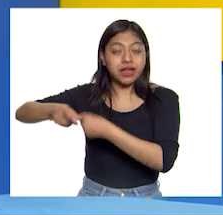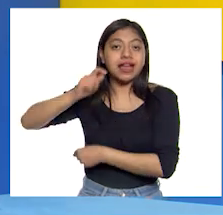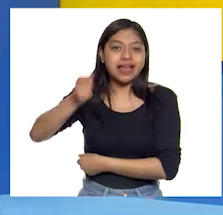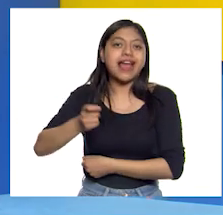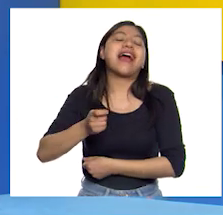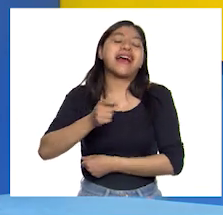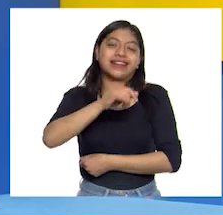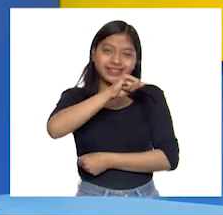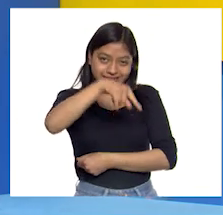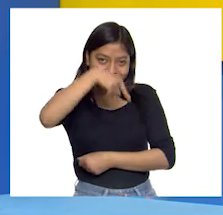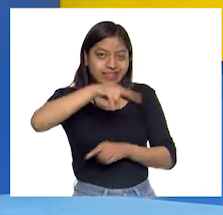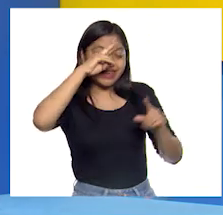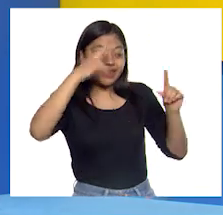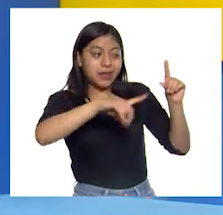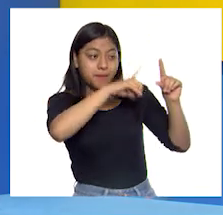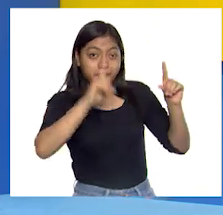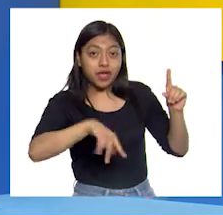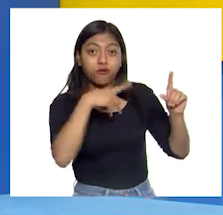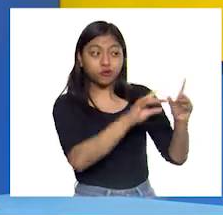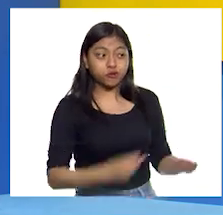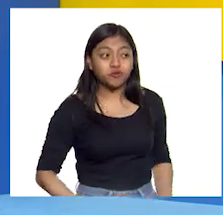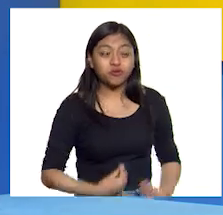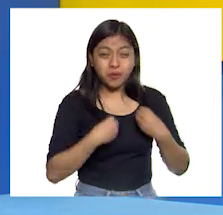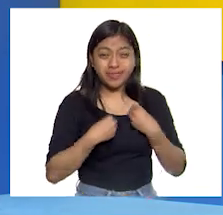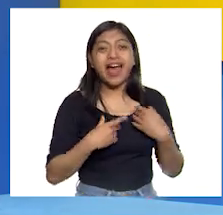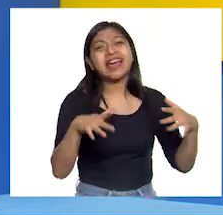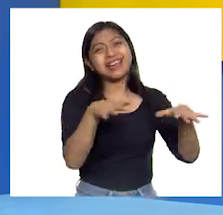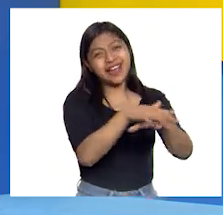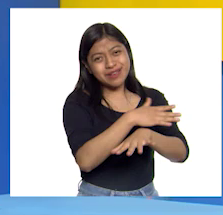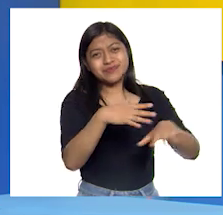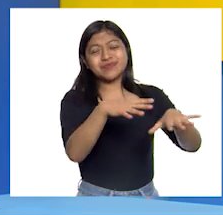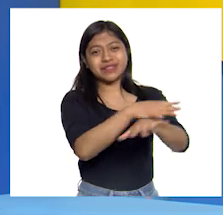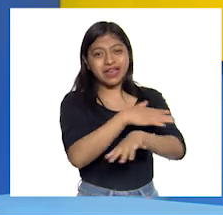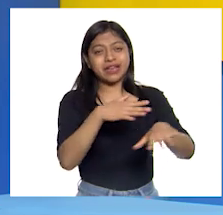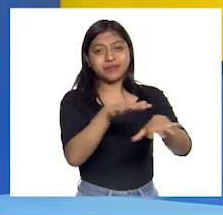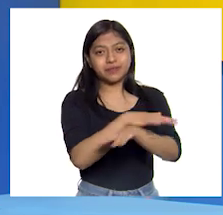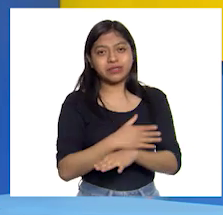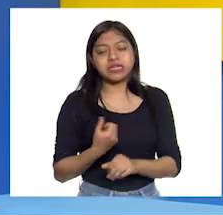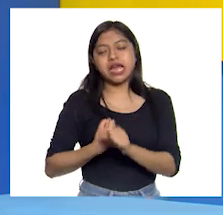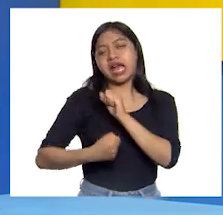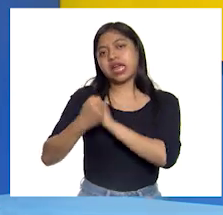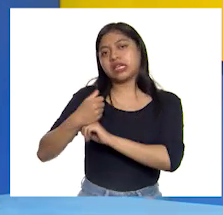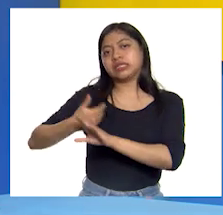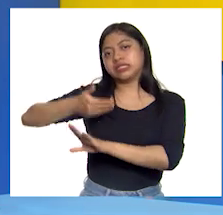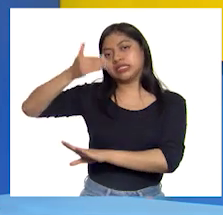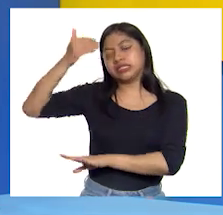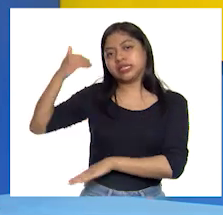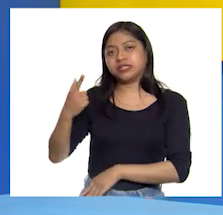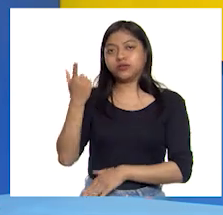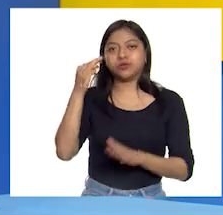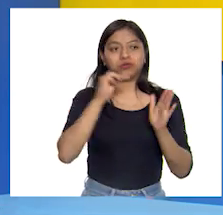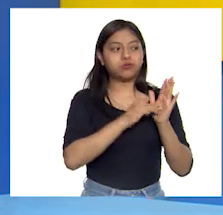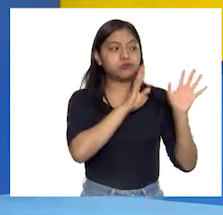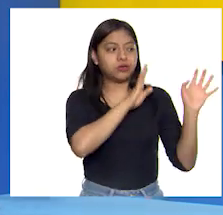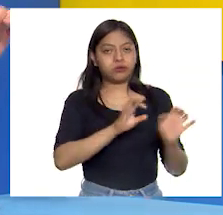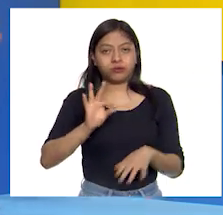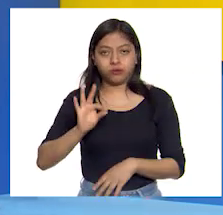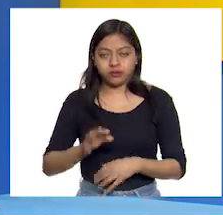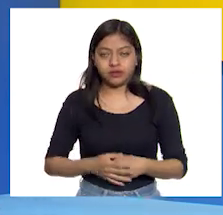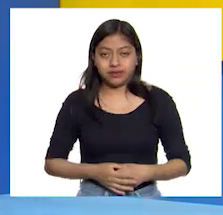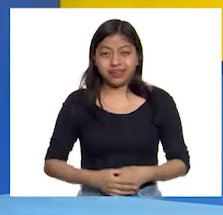cambios profundos en los estilos de vida de la población mexicana a partir de la década de los 40. De estos, el cambio